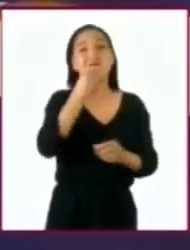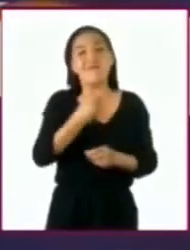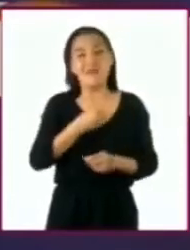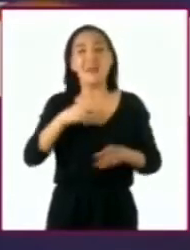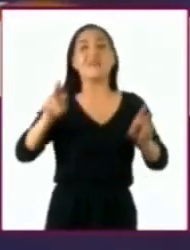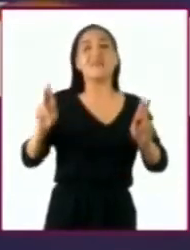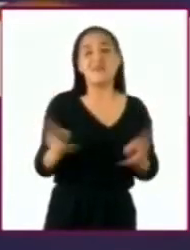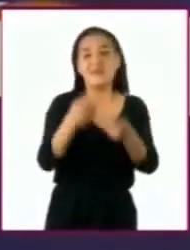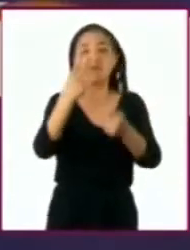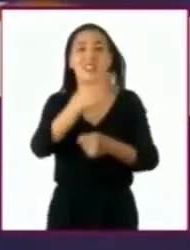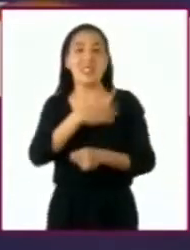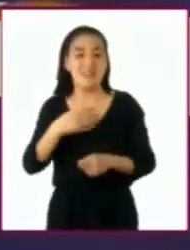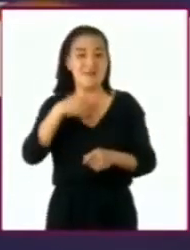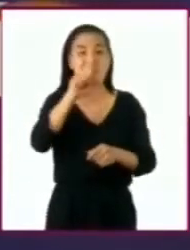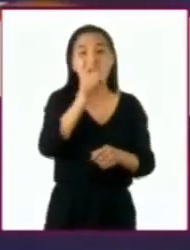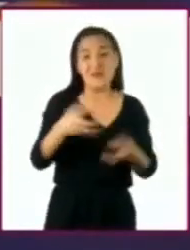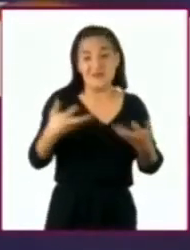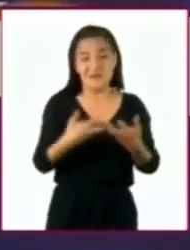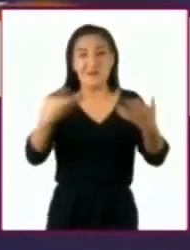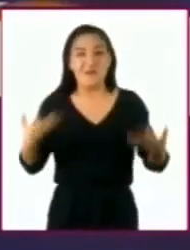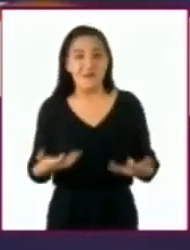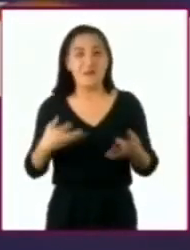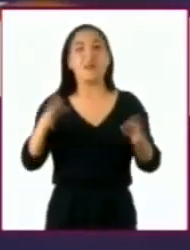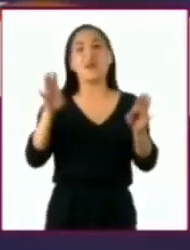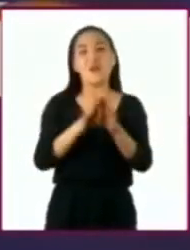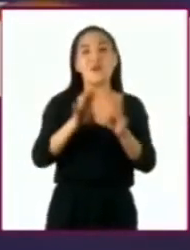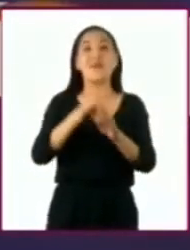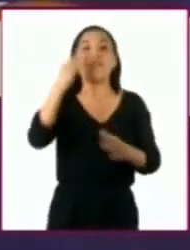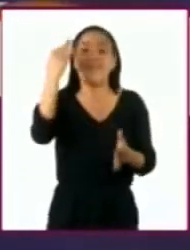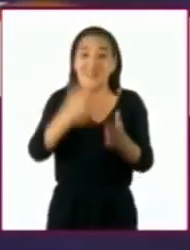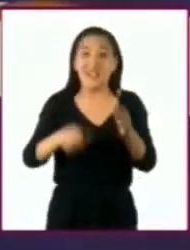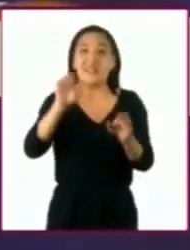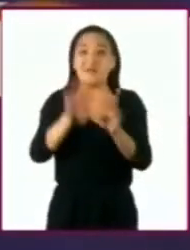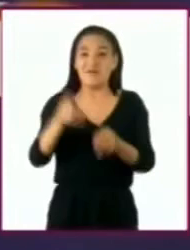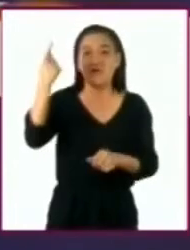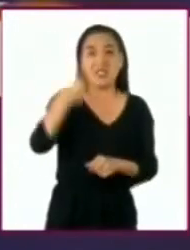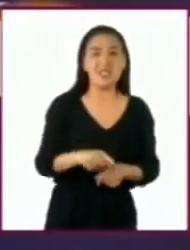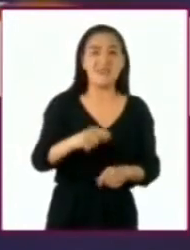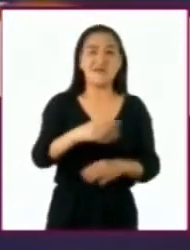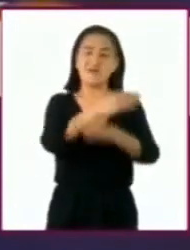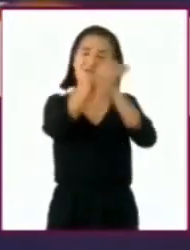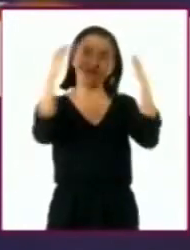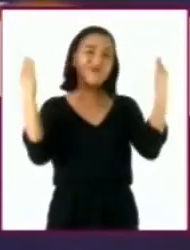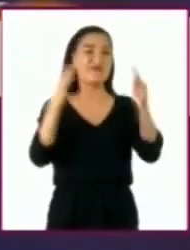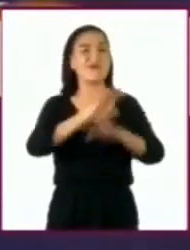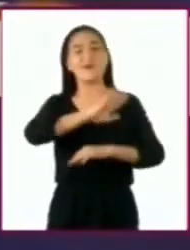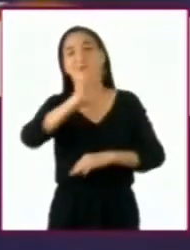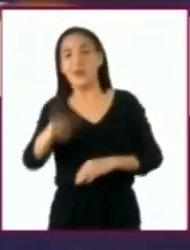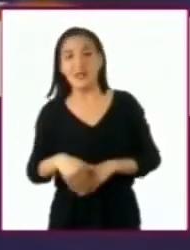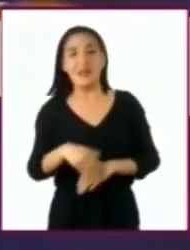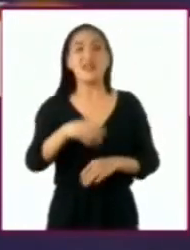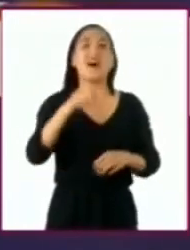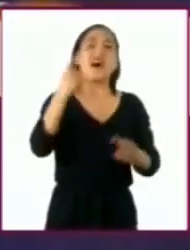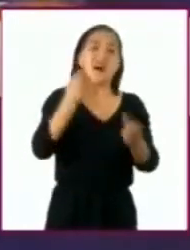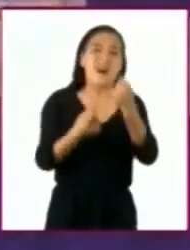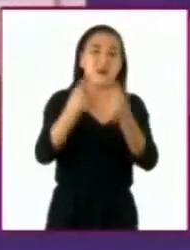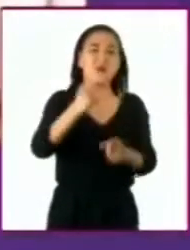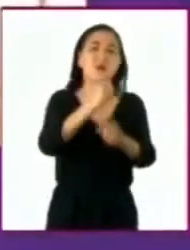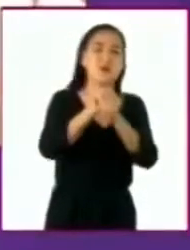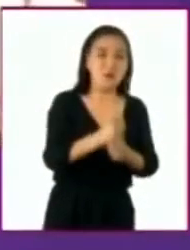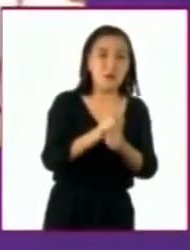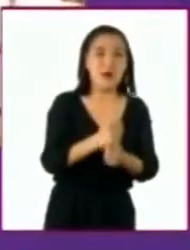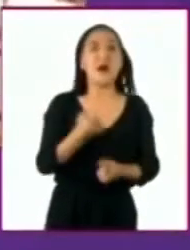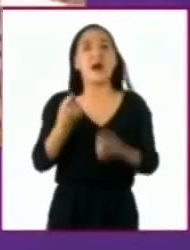mercaderes, y faltando de cumplir el tributo, hartos murieron por ello, unos con tormento y otros en